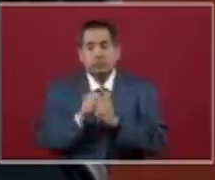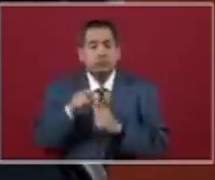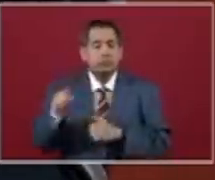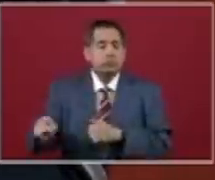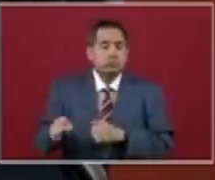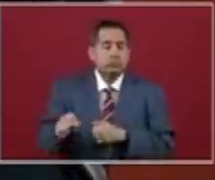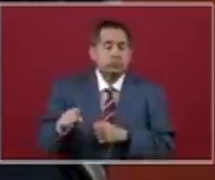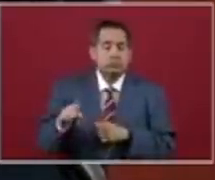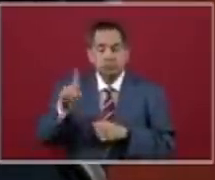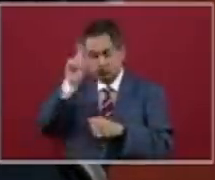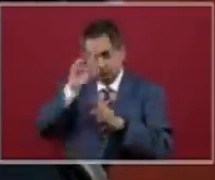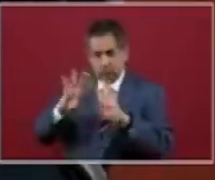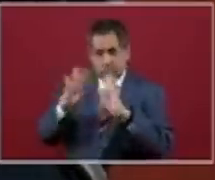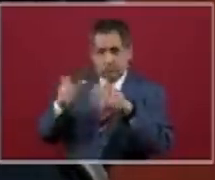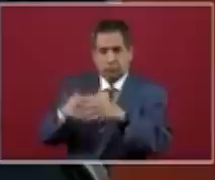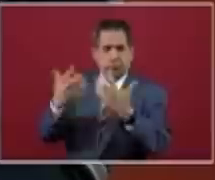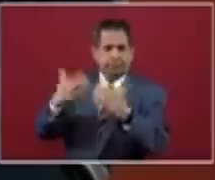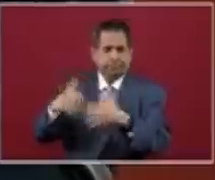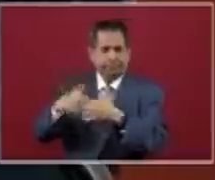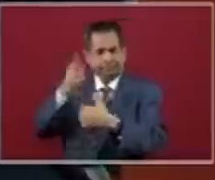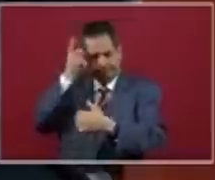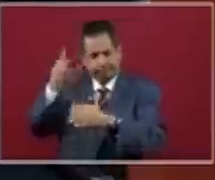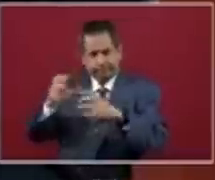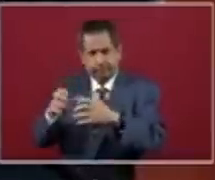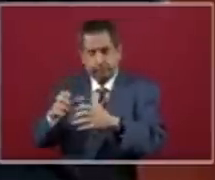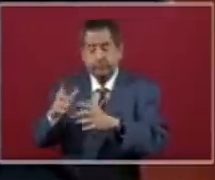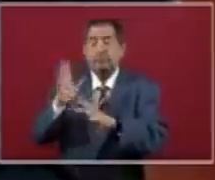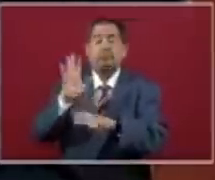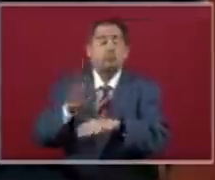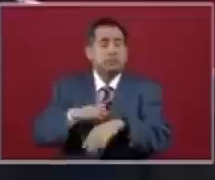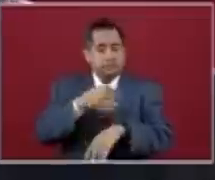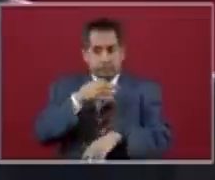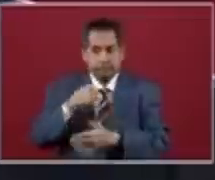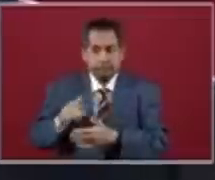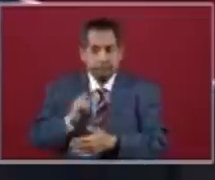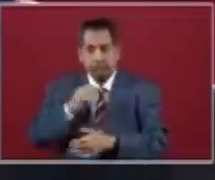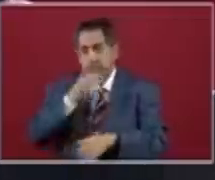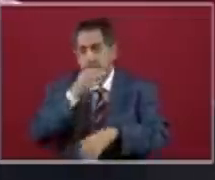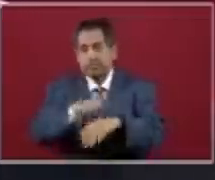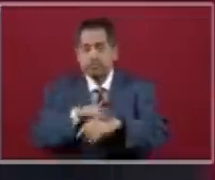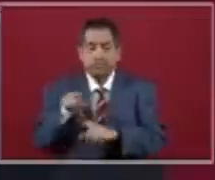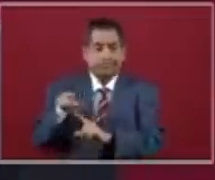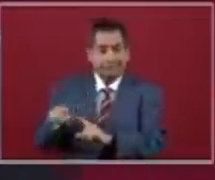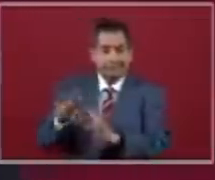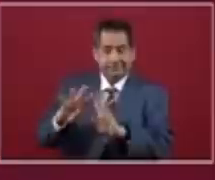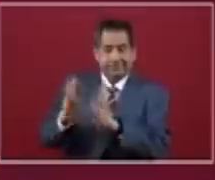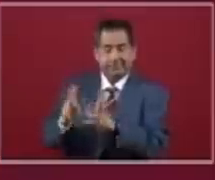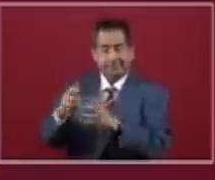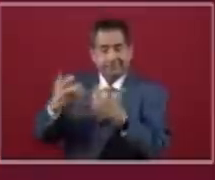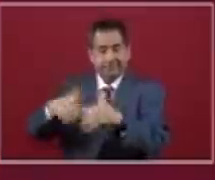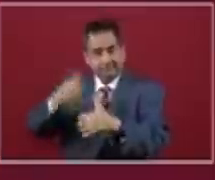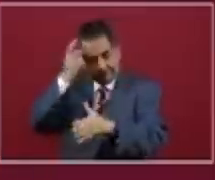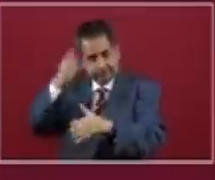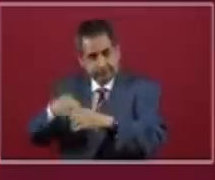Consejo Coordinador Empresarial, que dicho sea de paso, el presidente del Consejo Coordinador